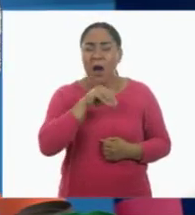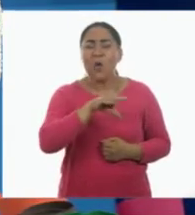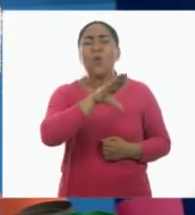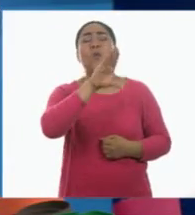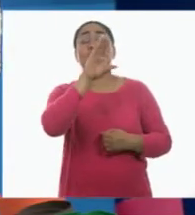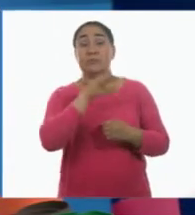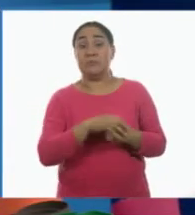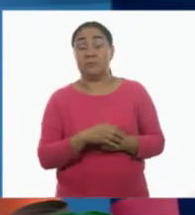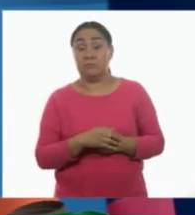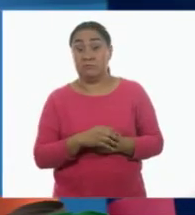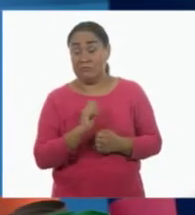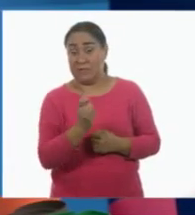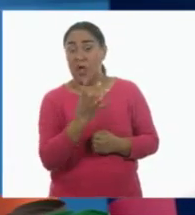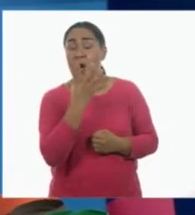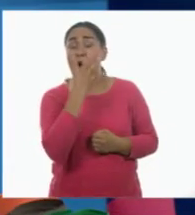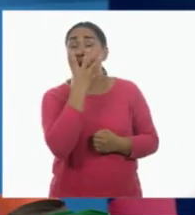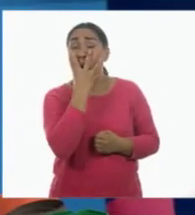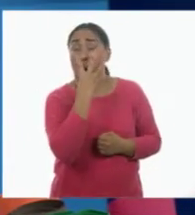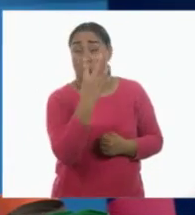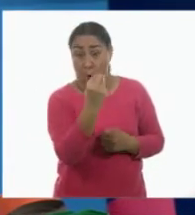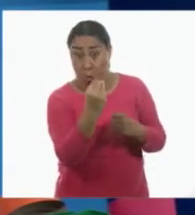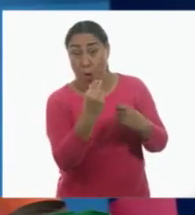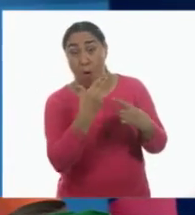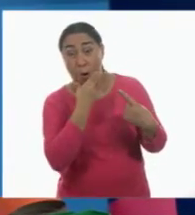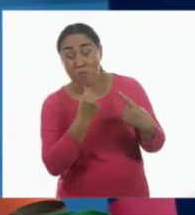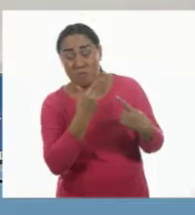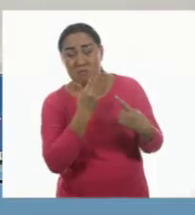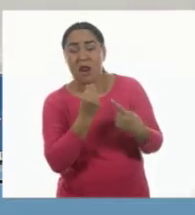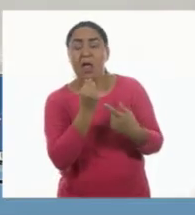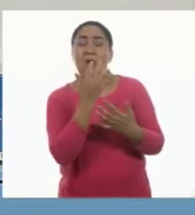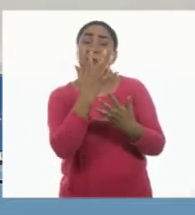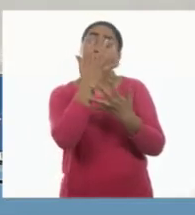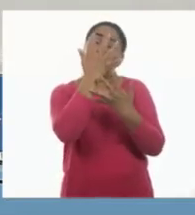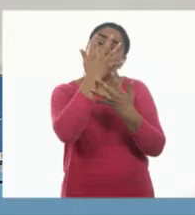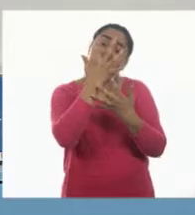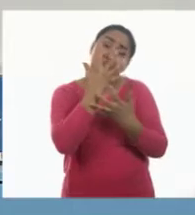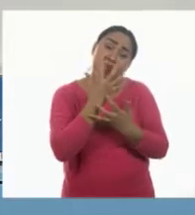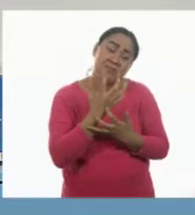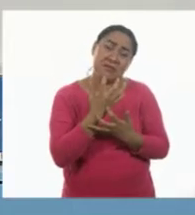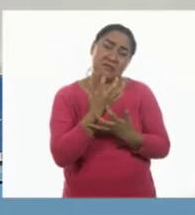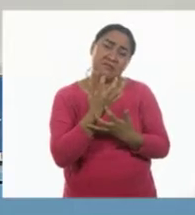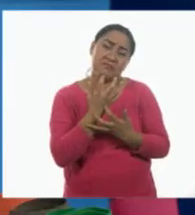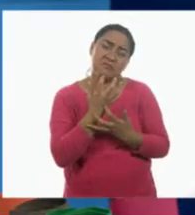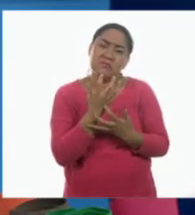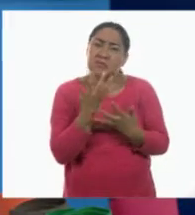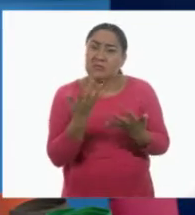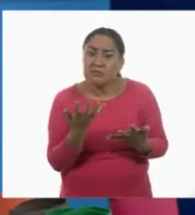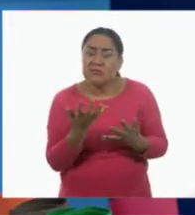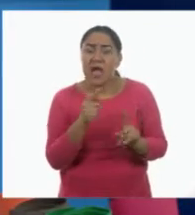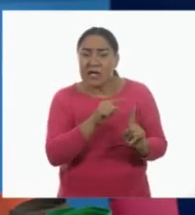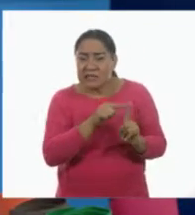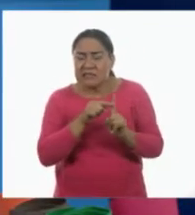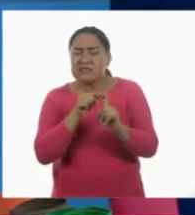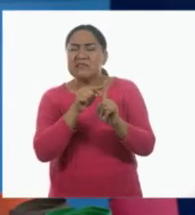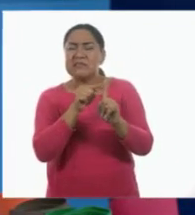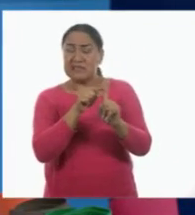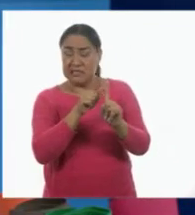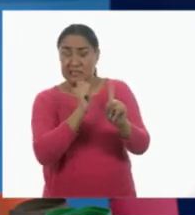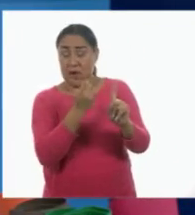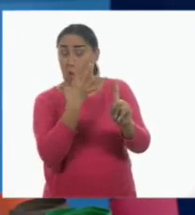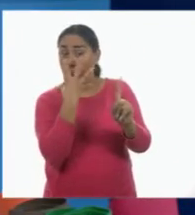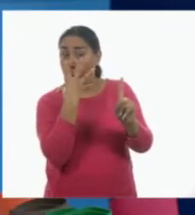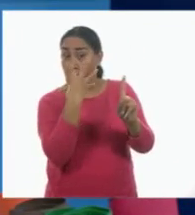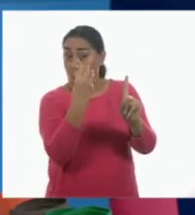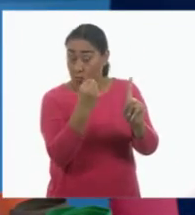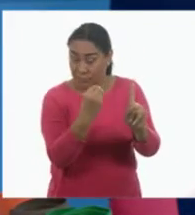El hombre lobo triste. porque este era un hombre lobo